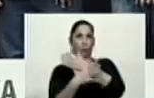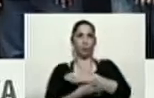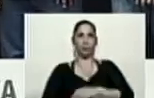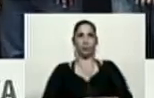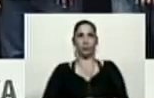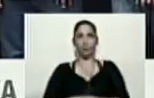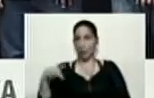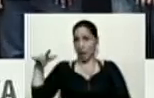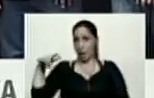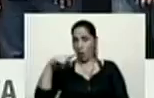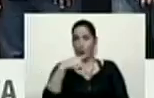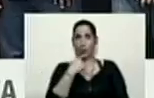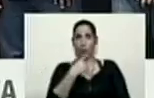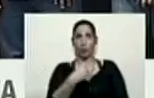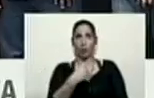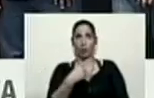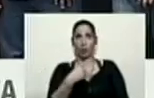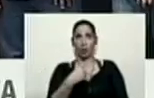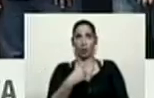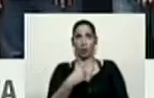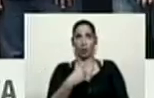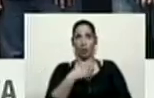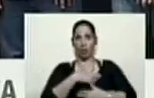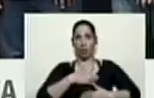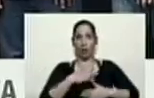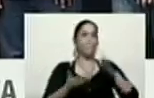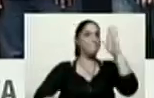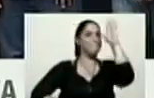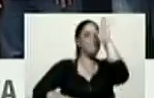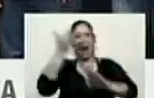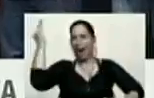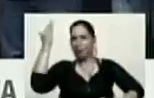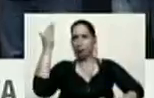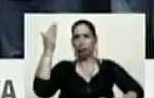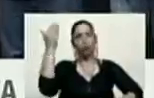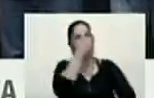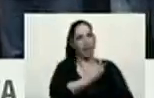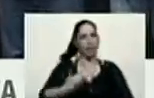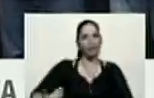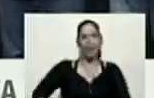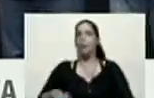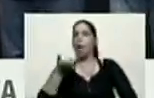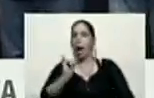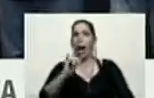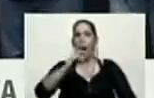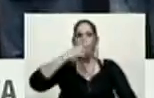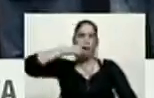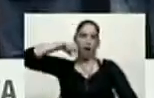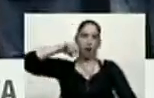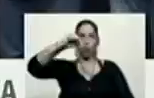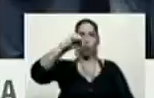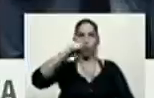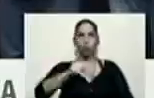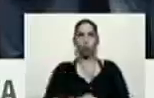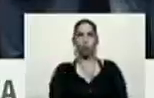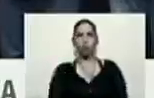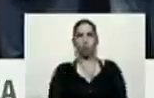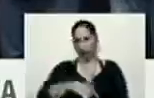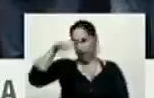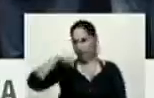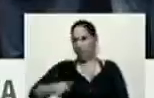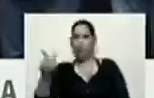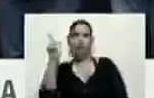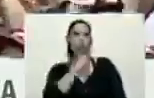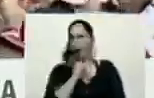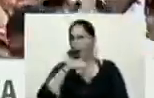Y en el aeropuerto le dijeron con mucha decencia, váyanse al carajo que el presidente es Nicolás Maduro Moros. Aquí no van